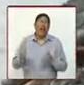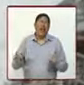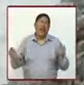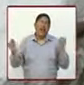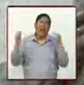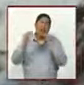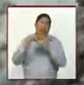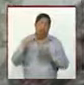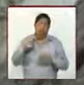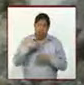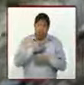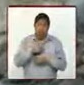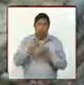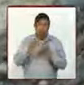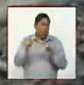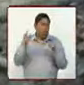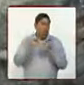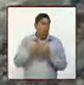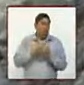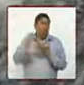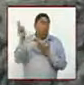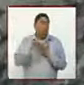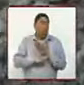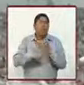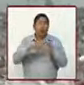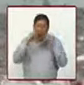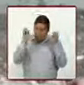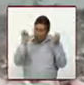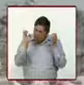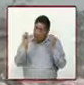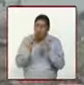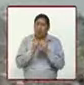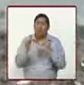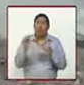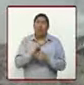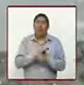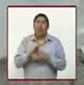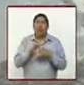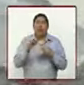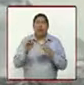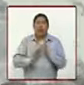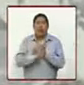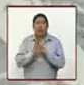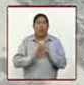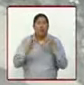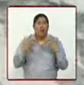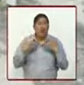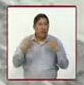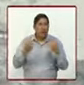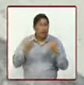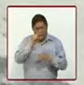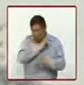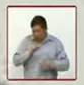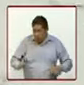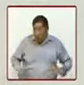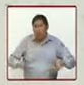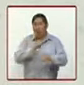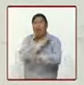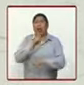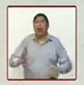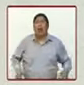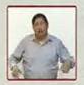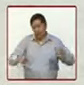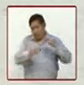que activamos o que se activó un plan de emergencia en coordinación con los ministerios de Defensa y de Salud, la gobernación, la alcaldía, las Fuerzas